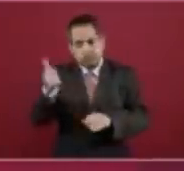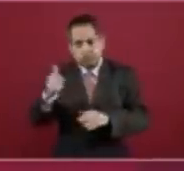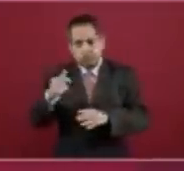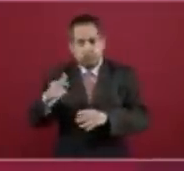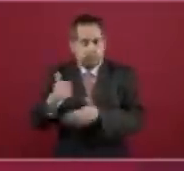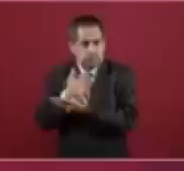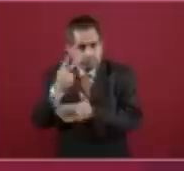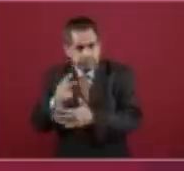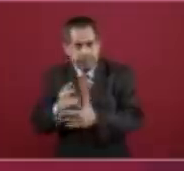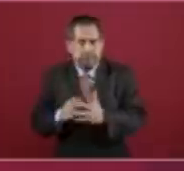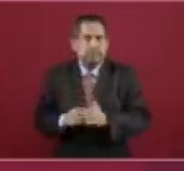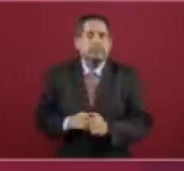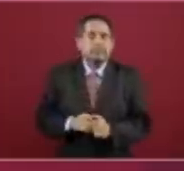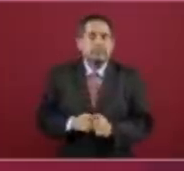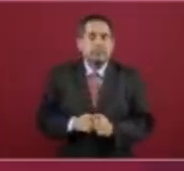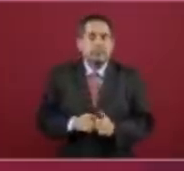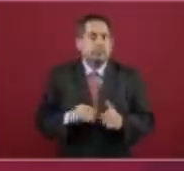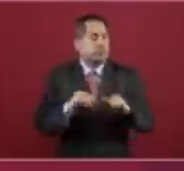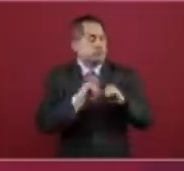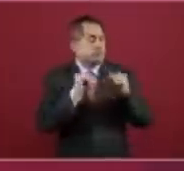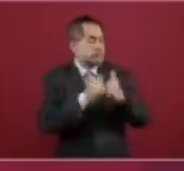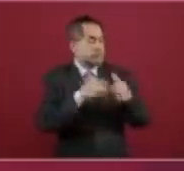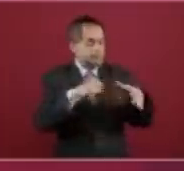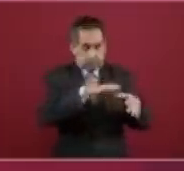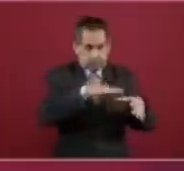inclusive de asociaciones